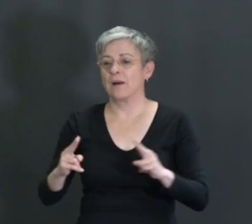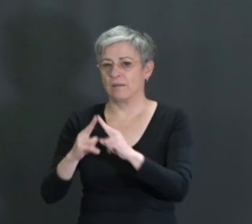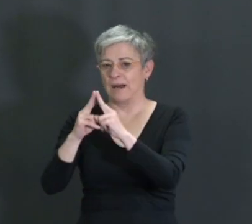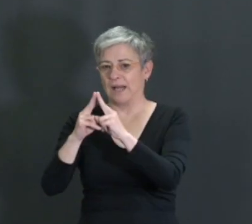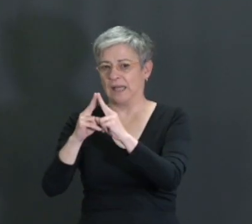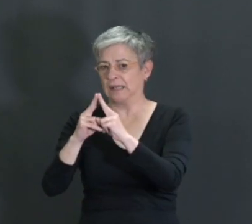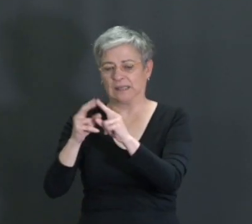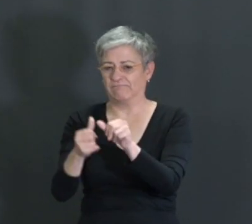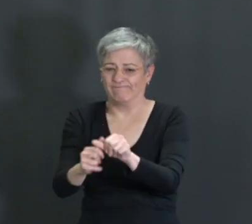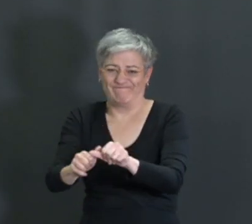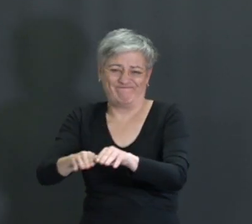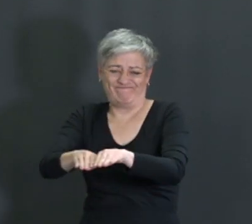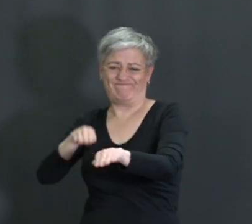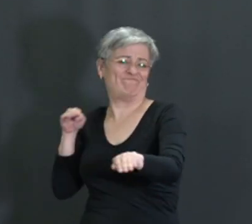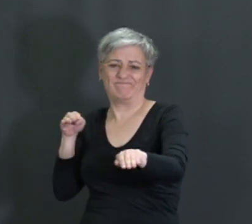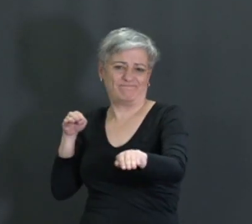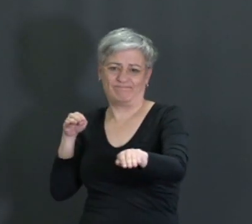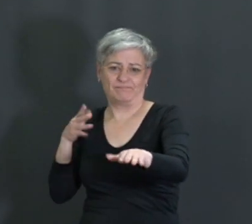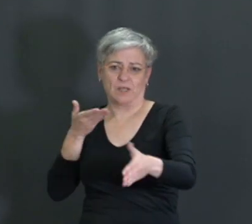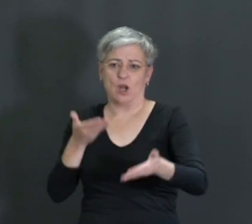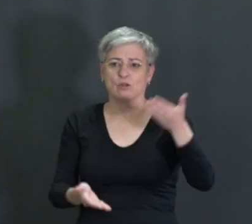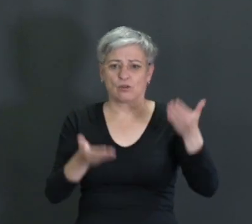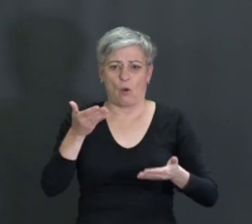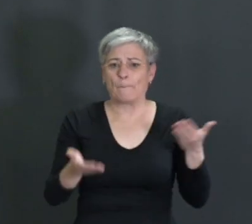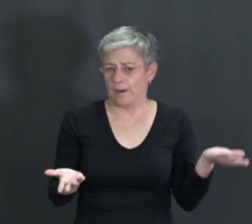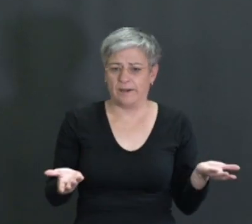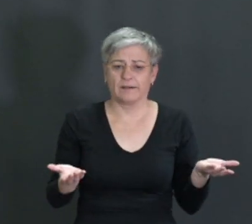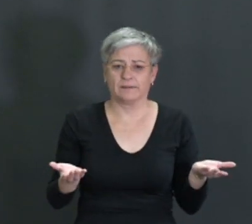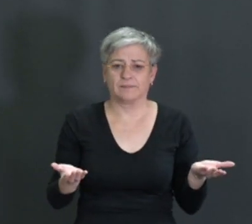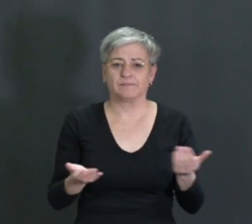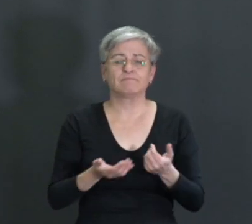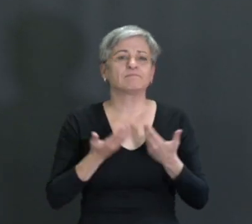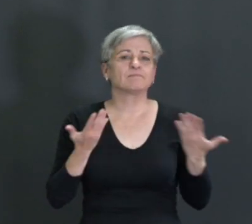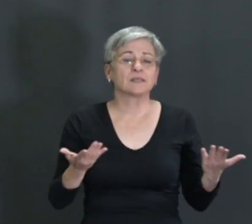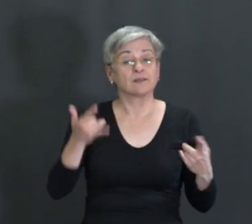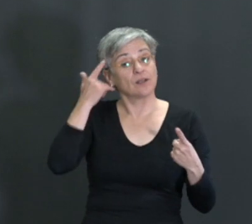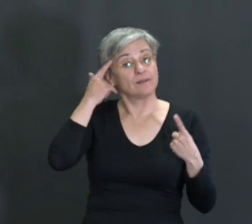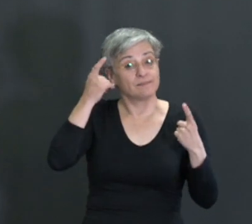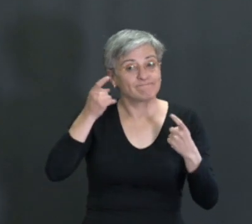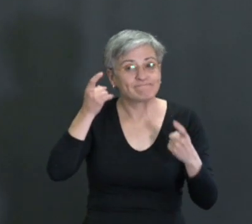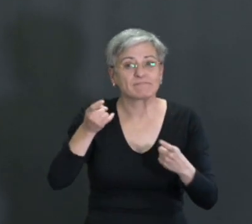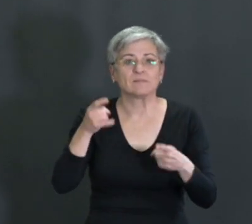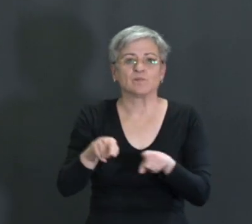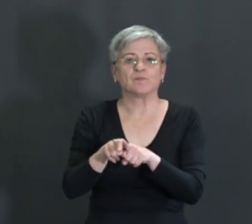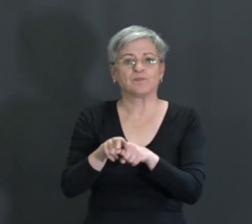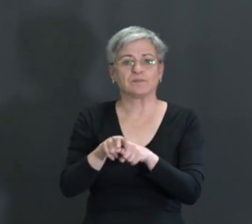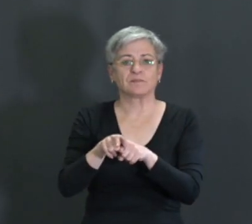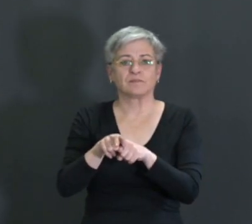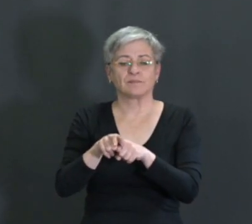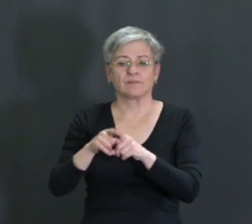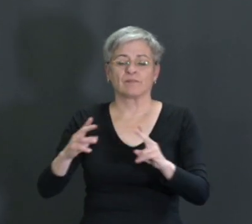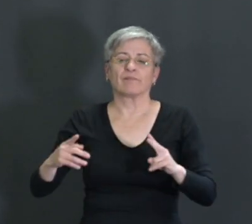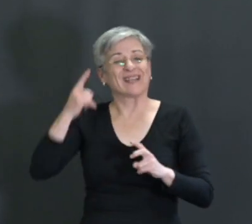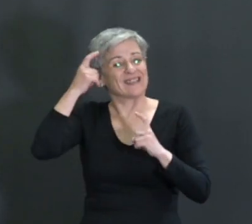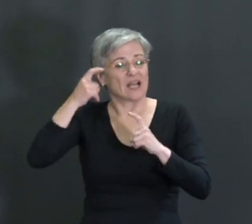años luz de Madrid, por comparar número de instalaciones, ¿no? Entonces ellos intentaron que todo el mundo fuera en